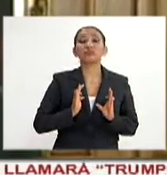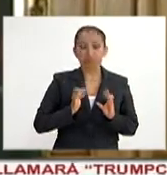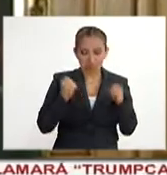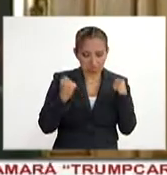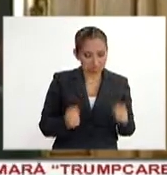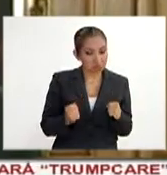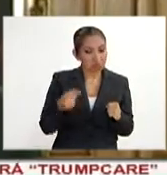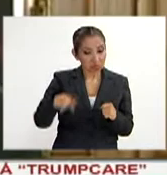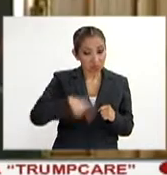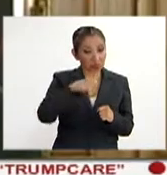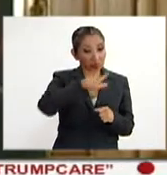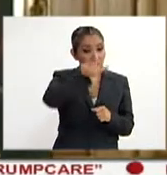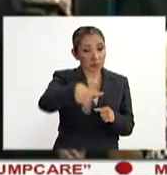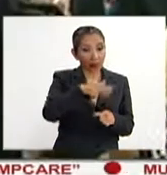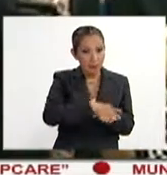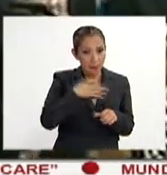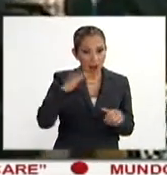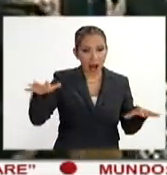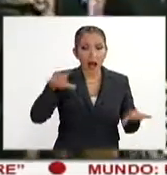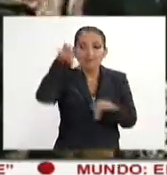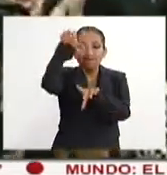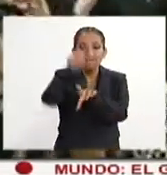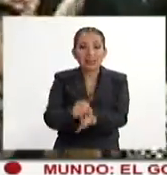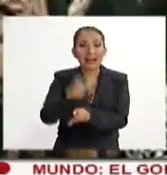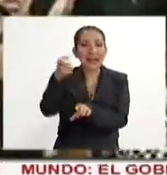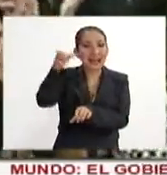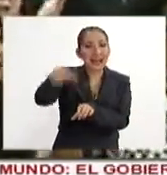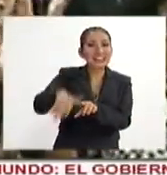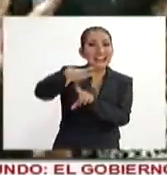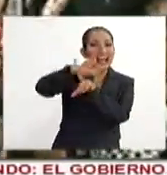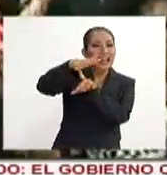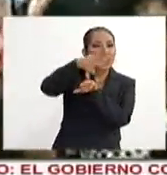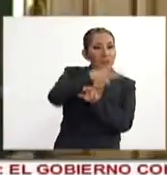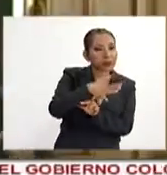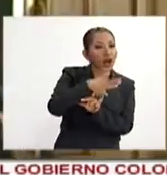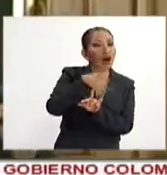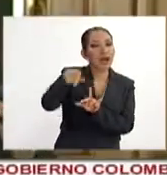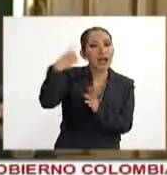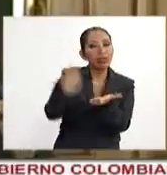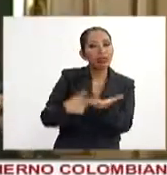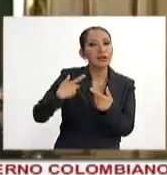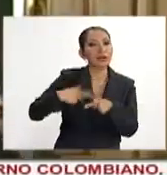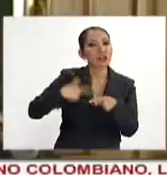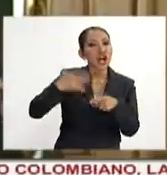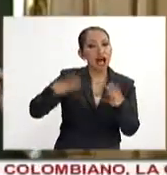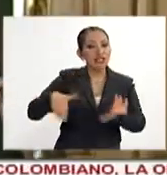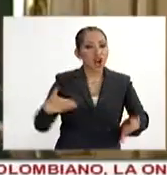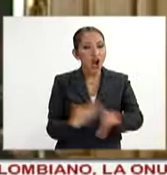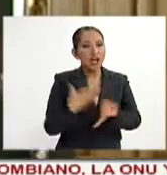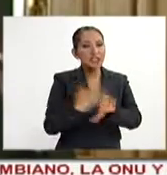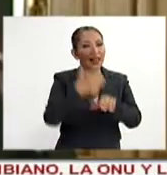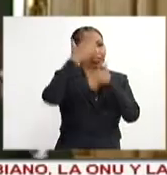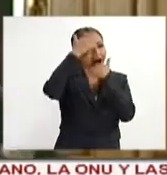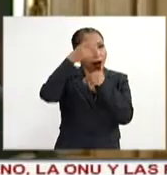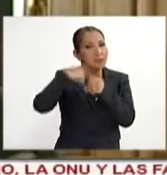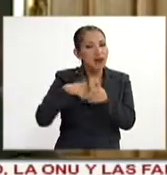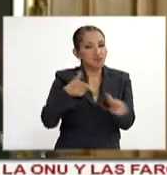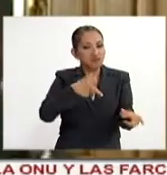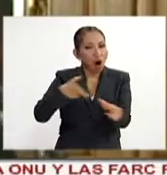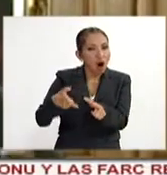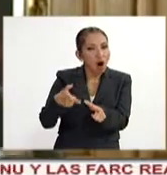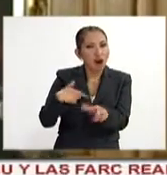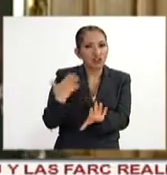la seguridad que más temprano que tarde vamos a capturar el helicóptero y a los que han hecho este ataque terrorista